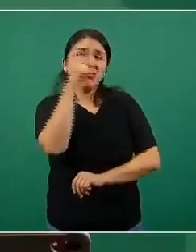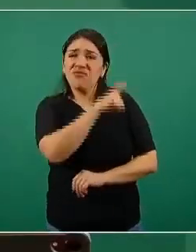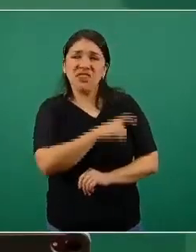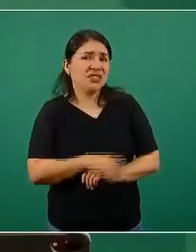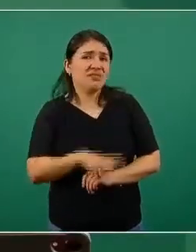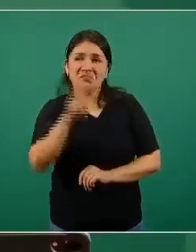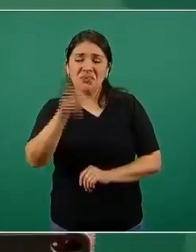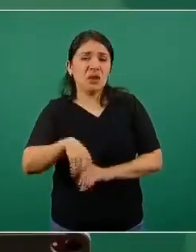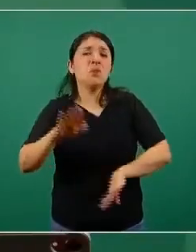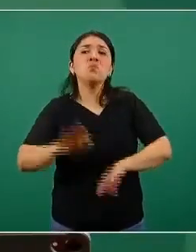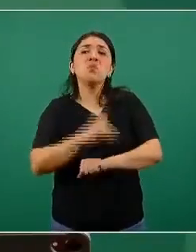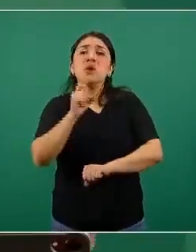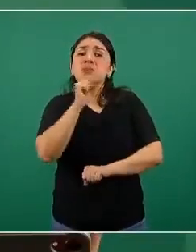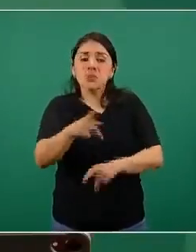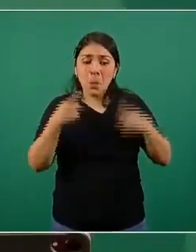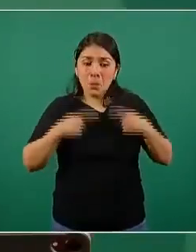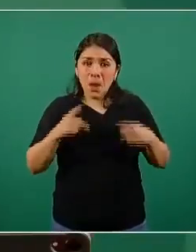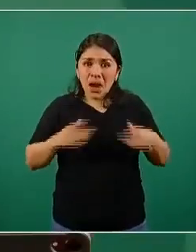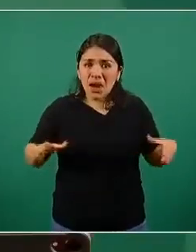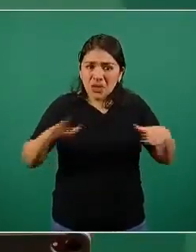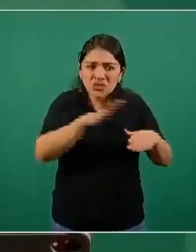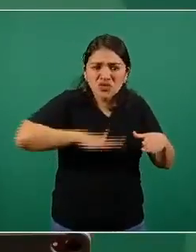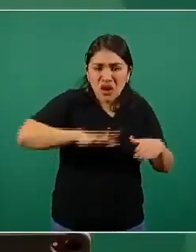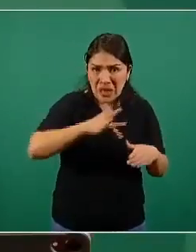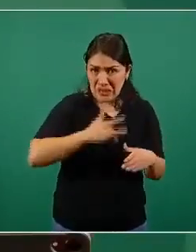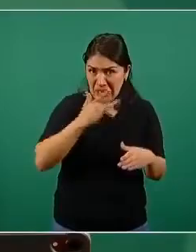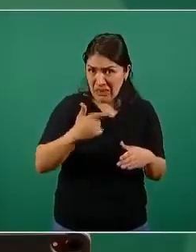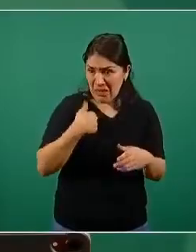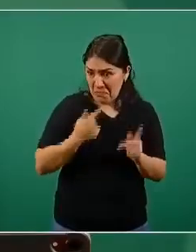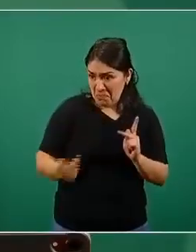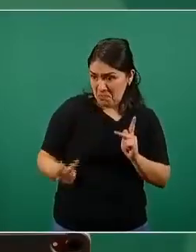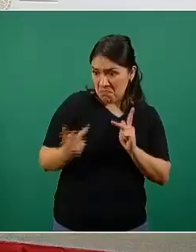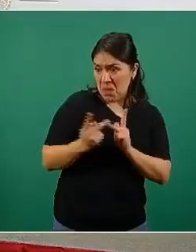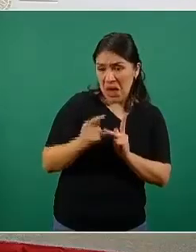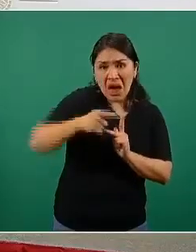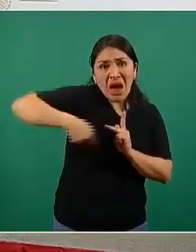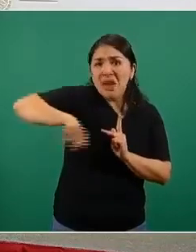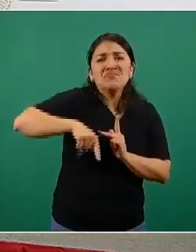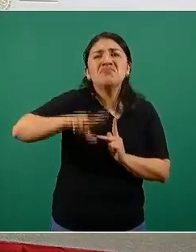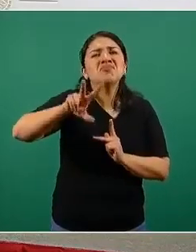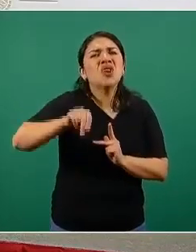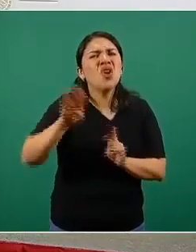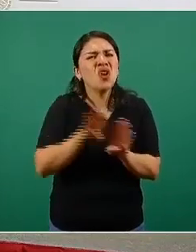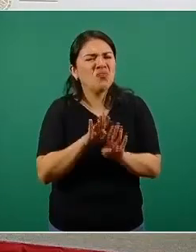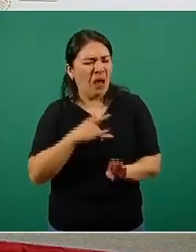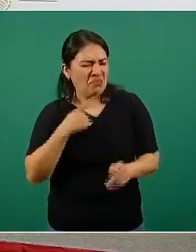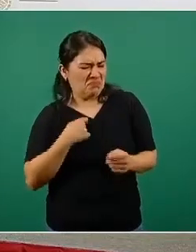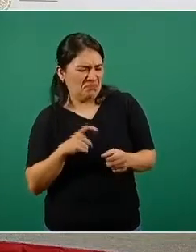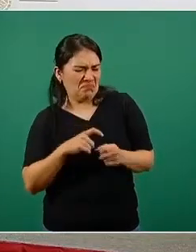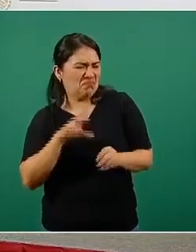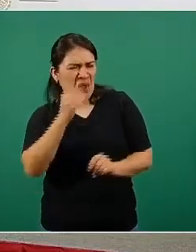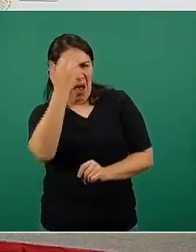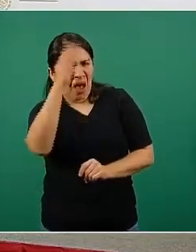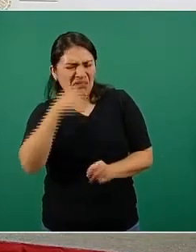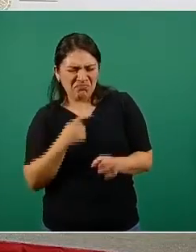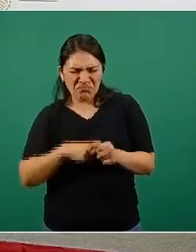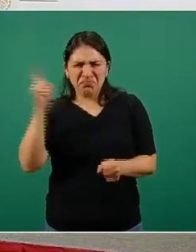Más complejo porque la misma comunidad no se siente identificada con su propia comunidad, ¿no? Digo, vives en un lugar,